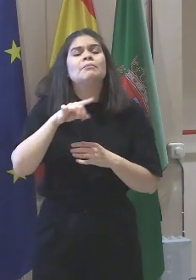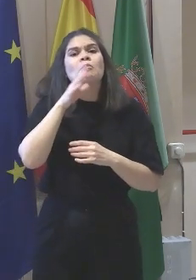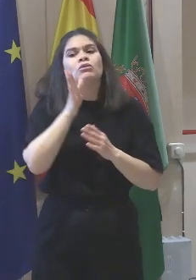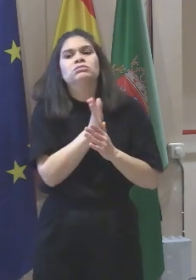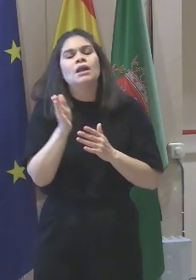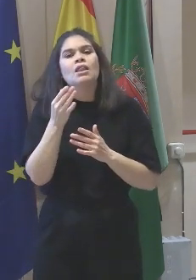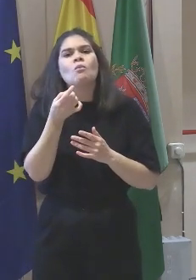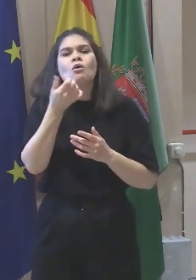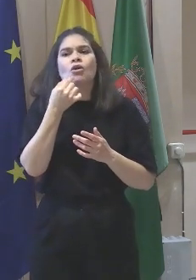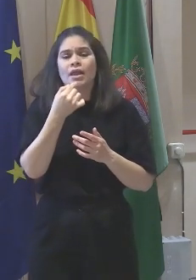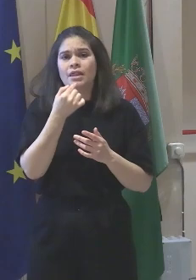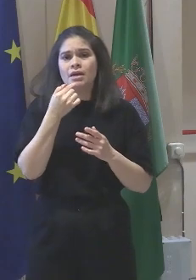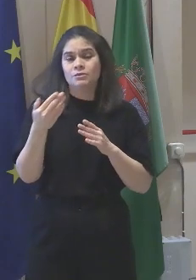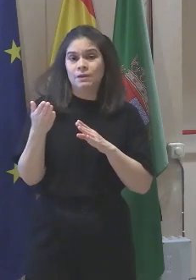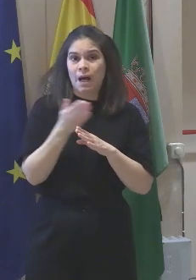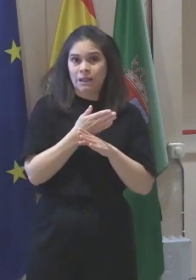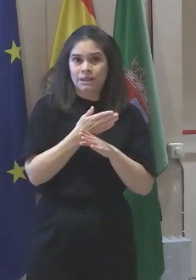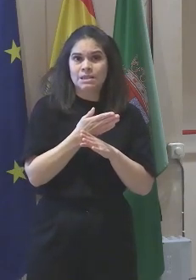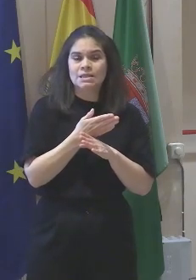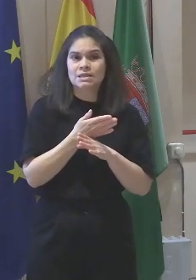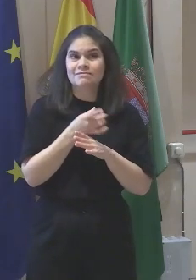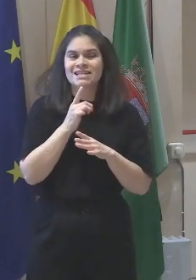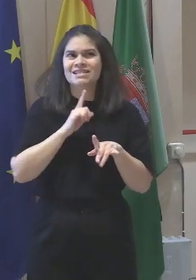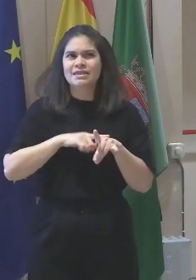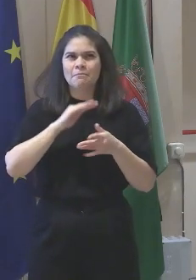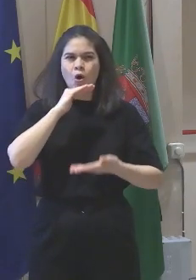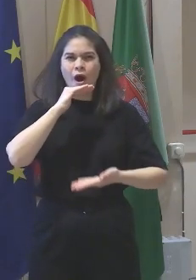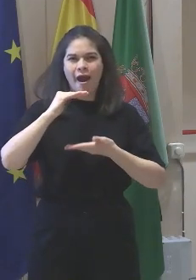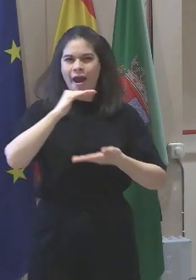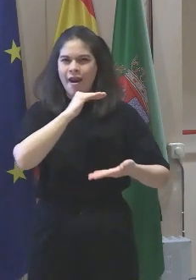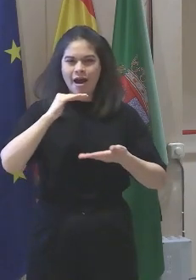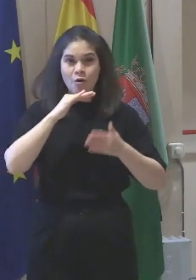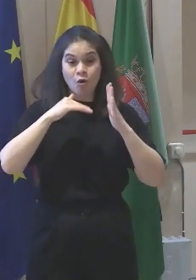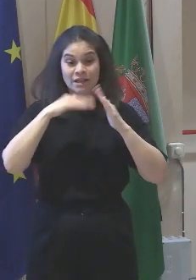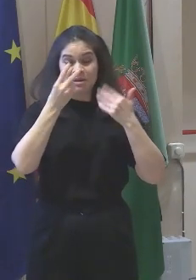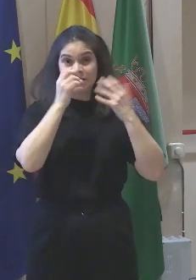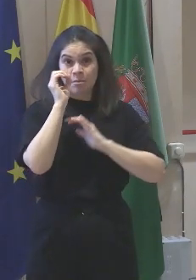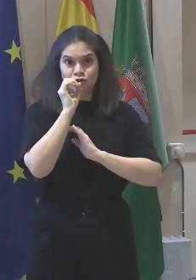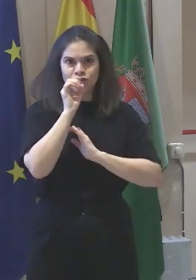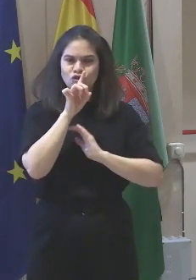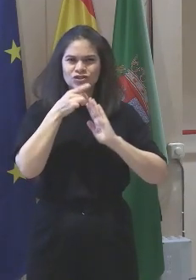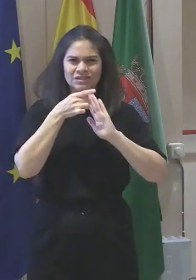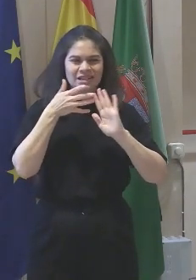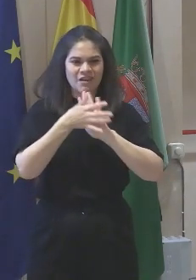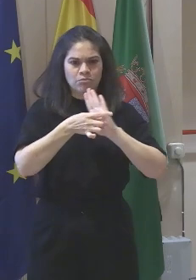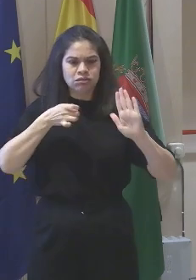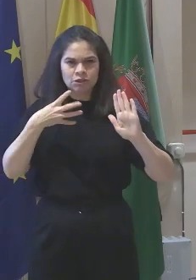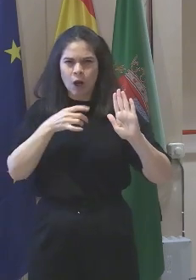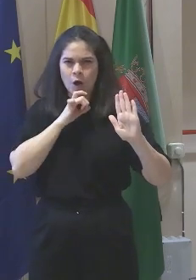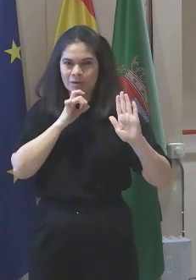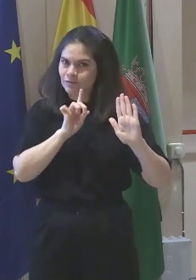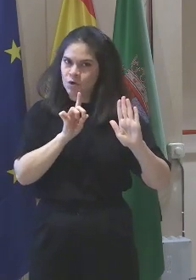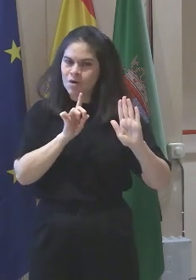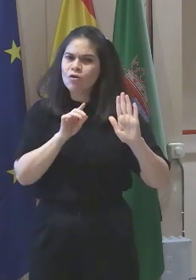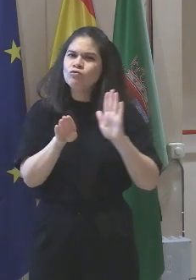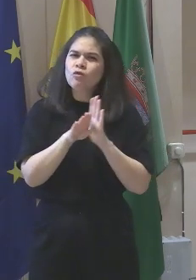que comentábamos antes, que ese tiempo en rango por encima del 70% no elimina del todo las complicaciones, ¿no? Sigue existiendo